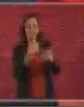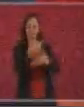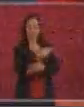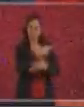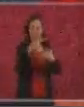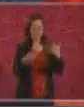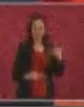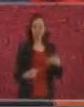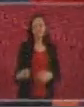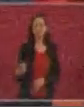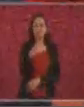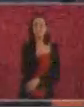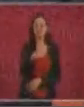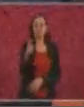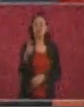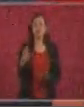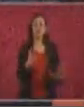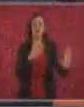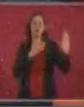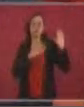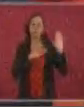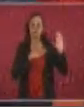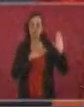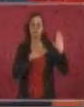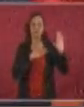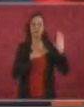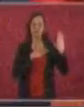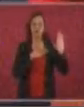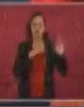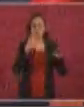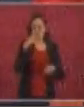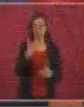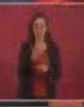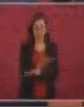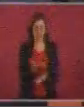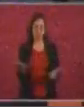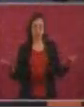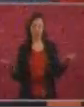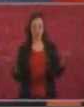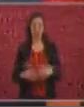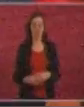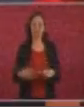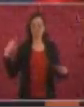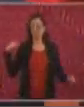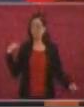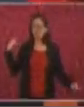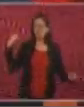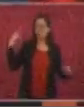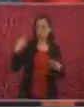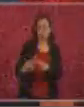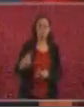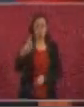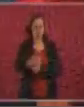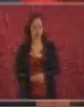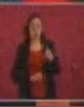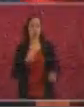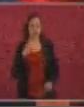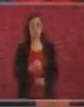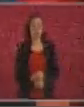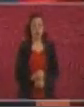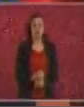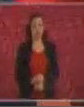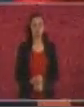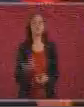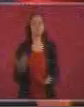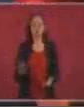presidente interino, ¿no? Entonces, hay, entiendo yo, otros temas de fondo. La